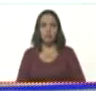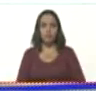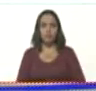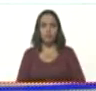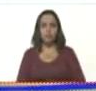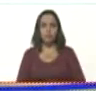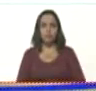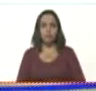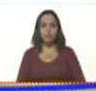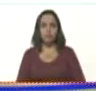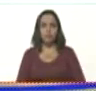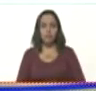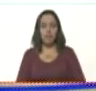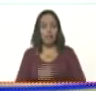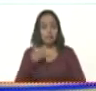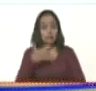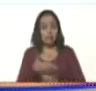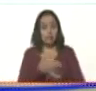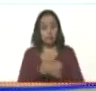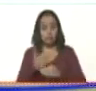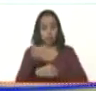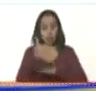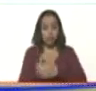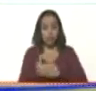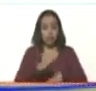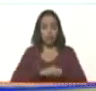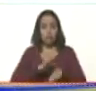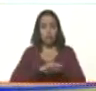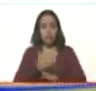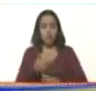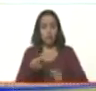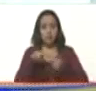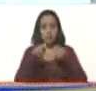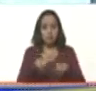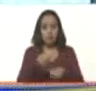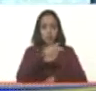2020. Aquí te me fuiste adelantado, porque esto va para el presupuesto nacional.